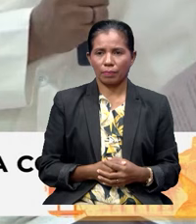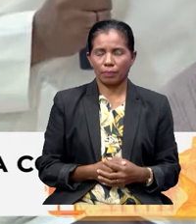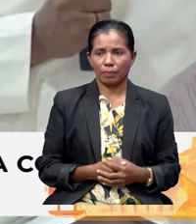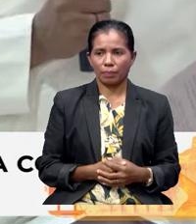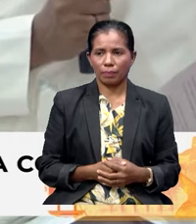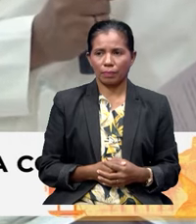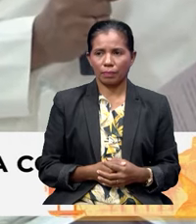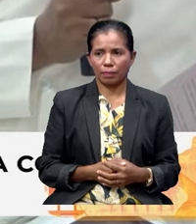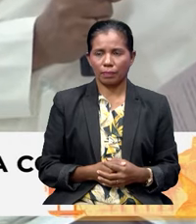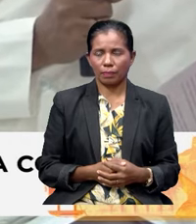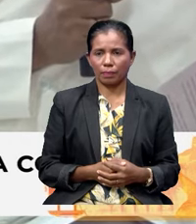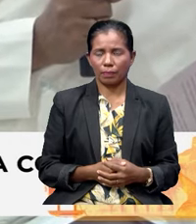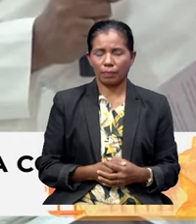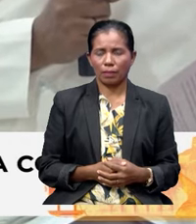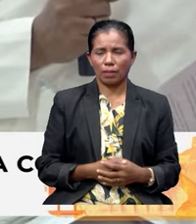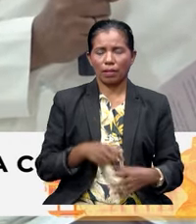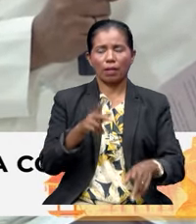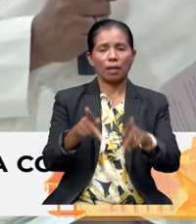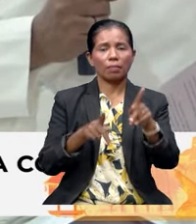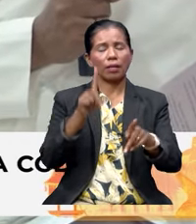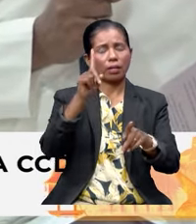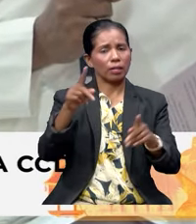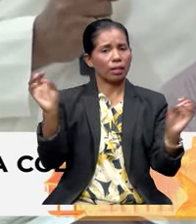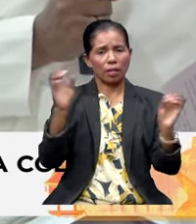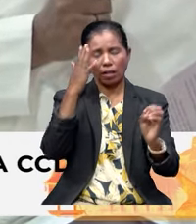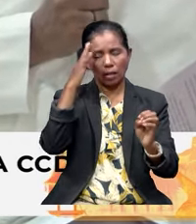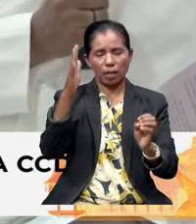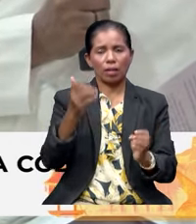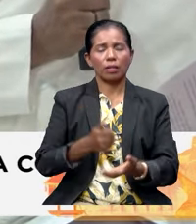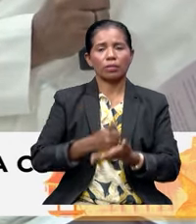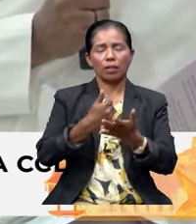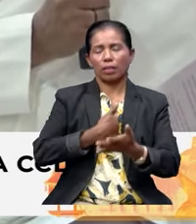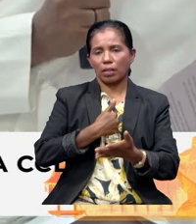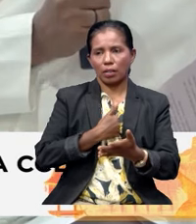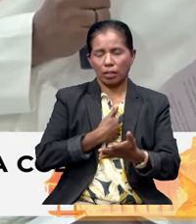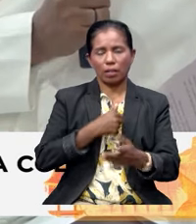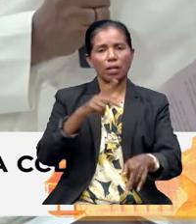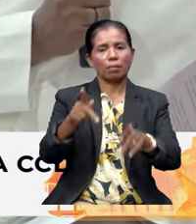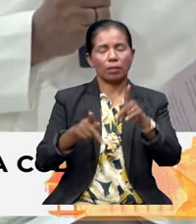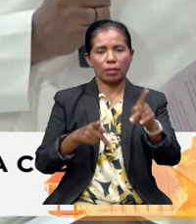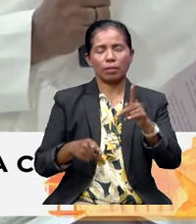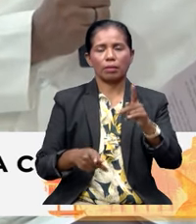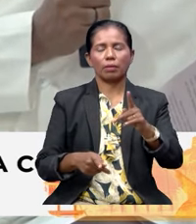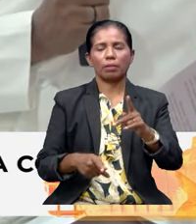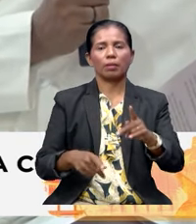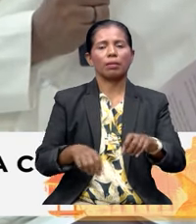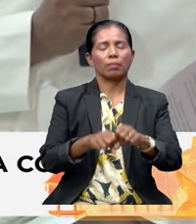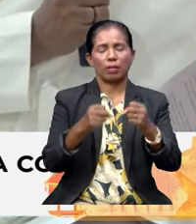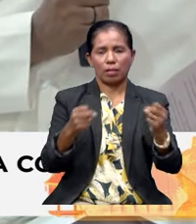hombre, una mujer. Emma, Ira Nebe, la Atene Taumata, Banian, Niane, Atan Ida, esclavo